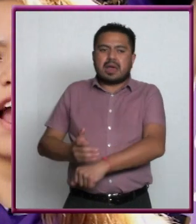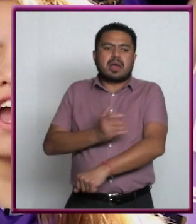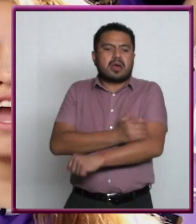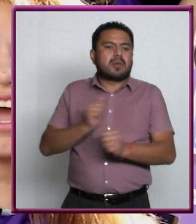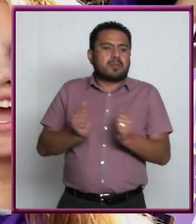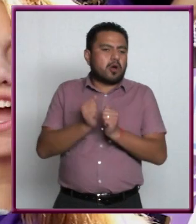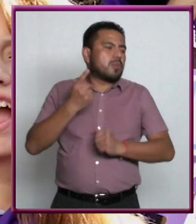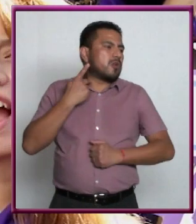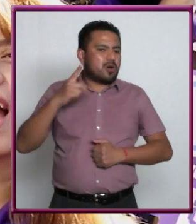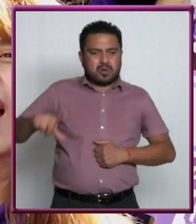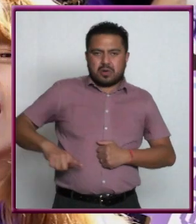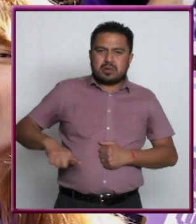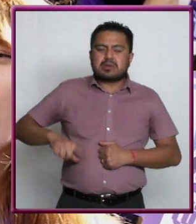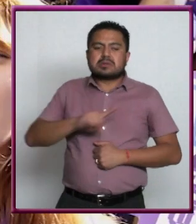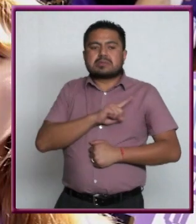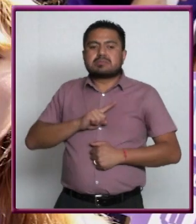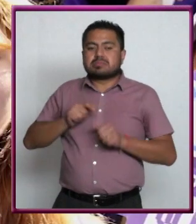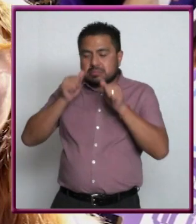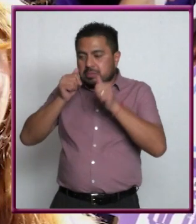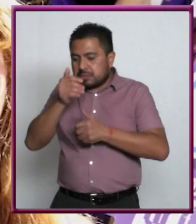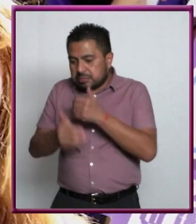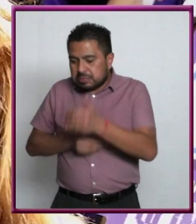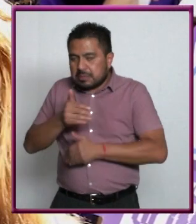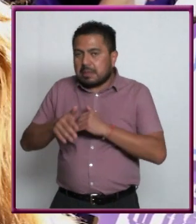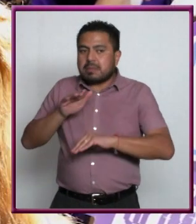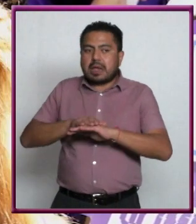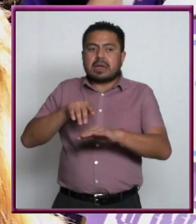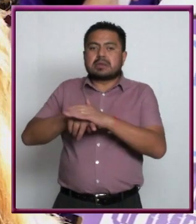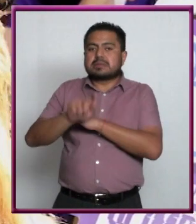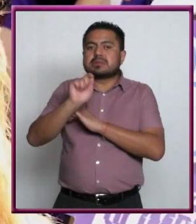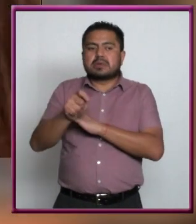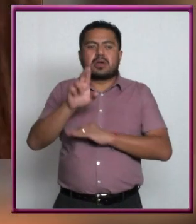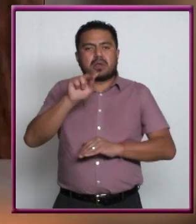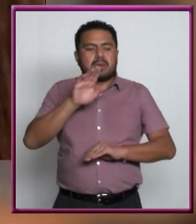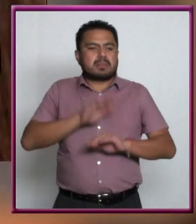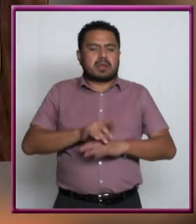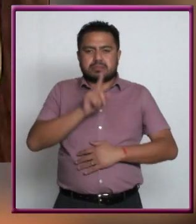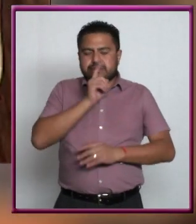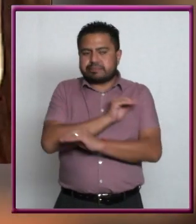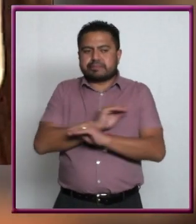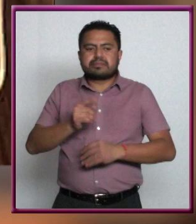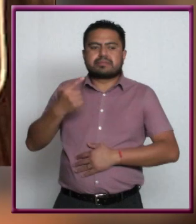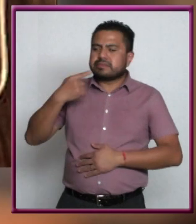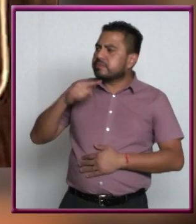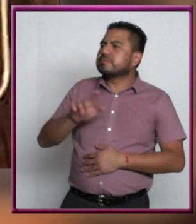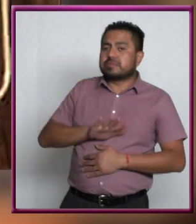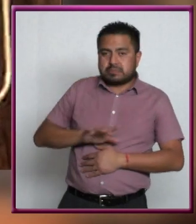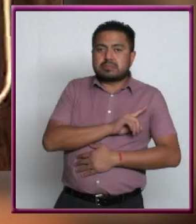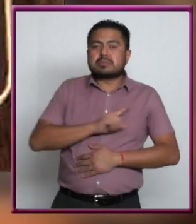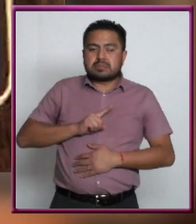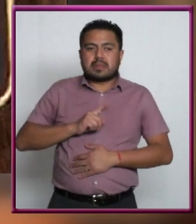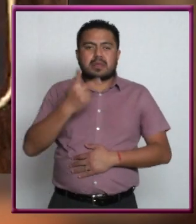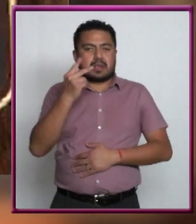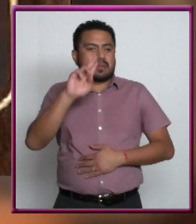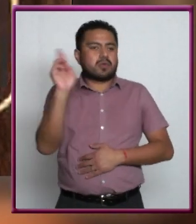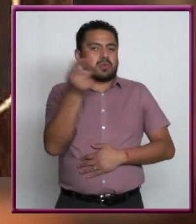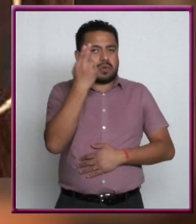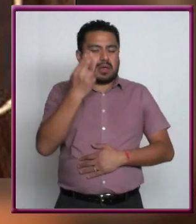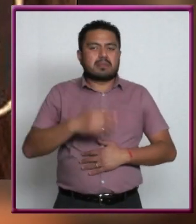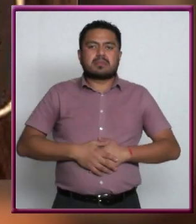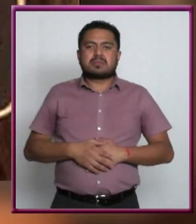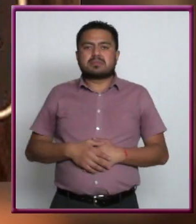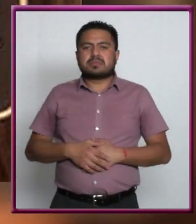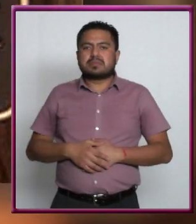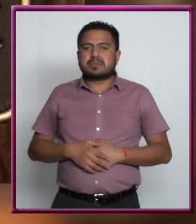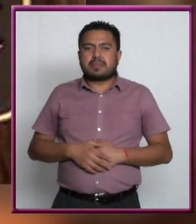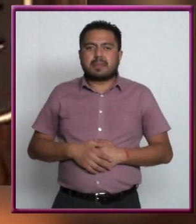ser acompañada por políticas públicas, se trata de un paso con gran trascendencia. No más silencio, denunciemos. Para TV UNAM,